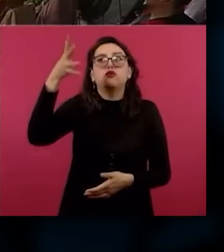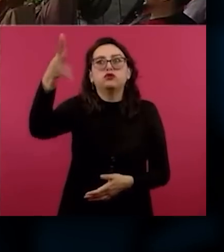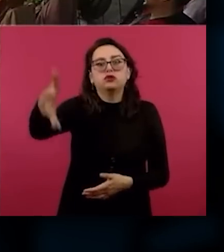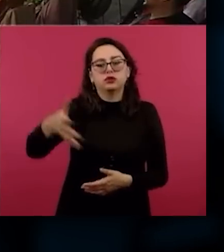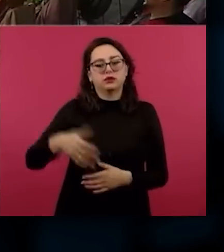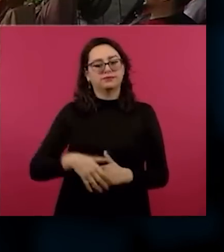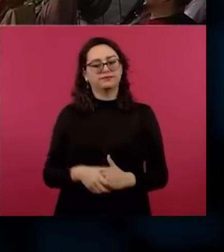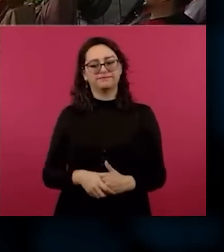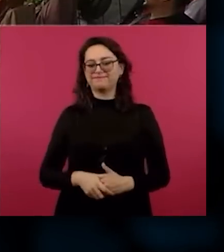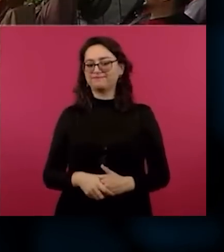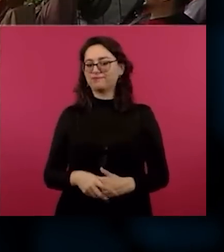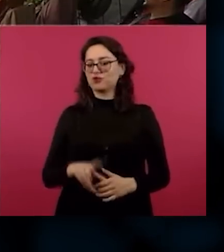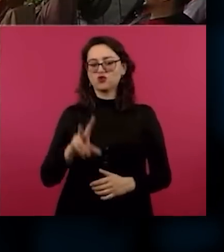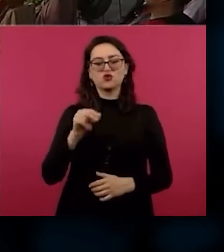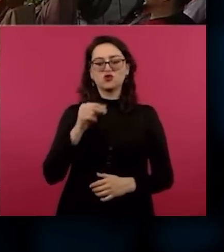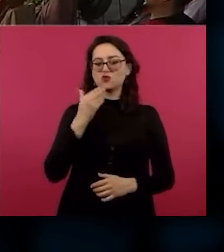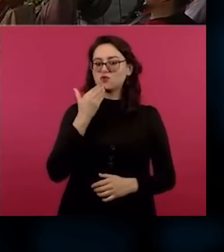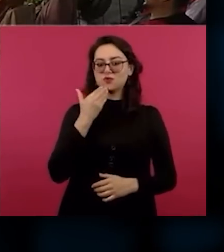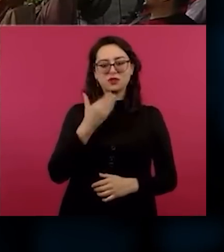no es